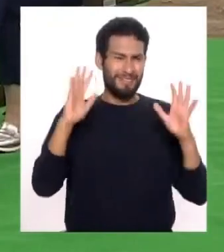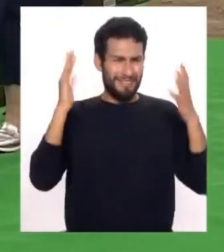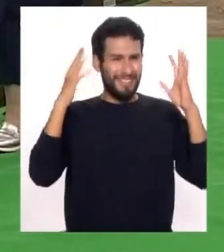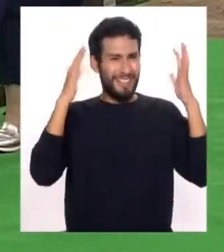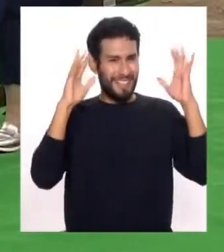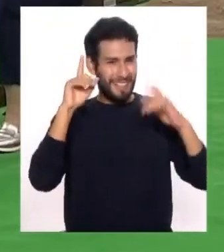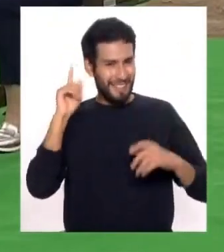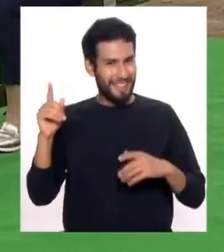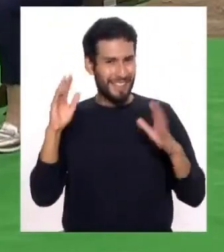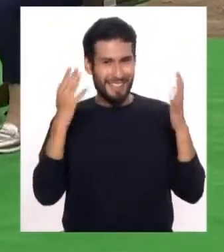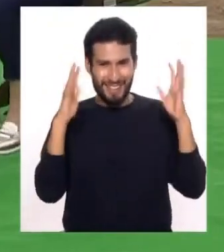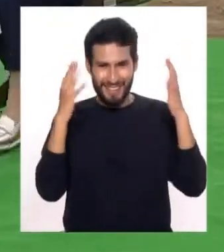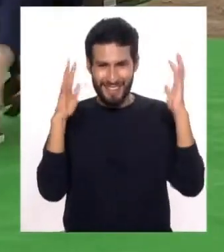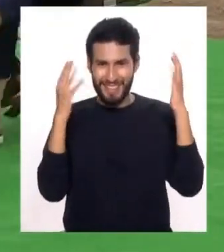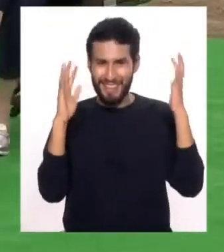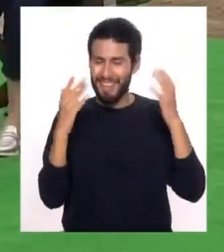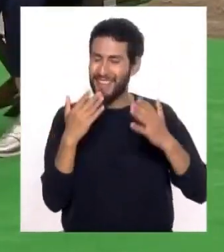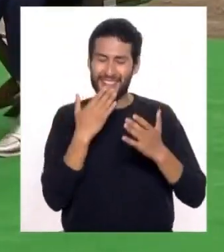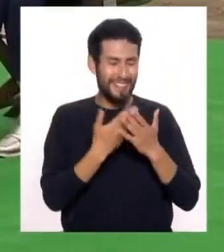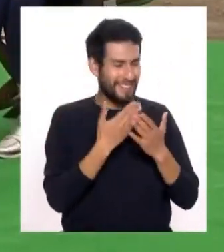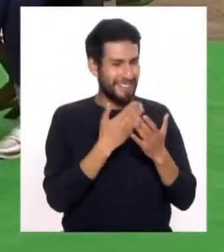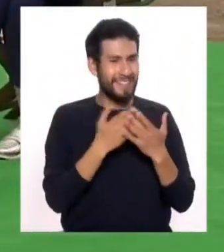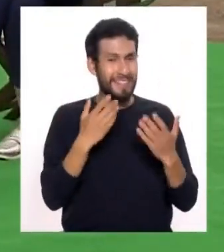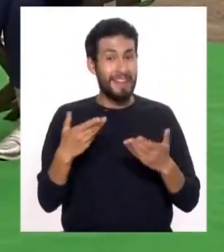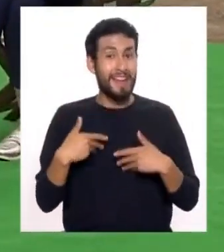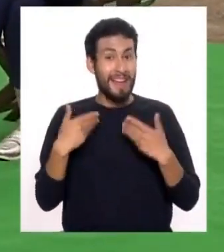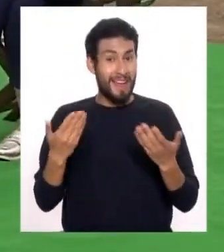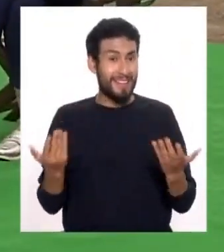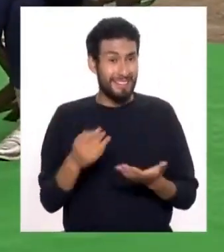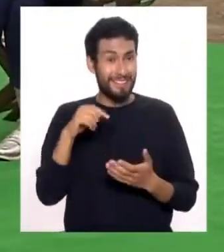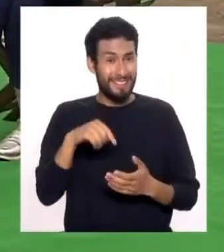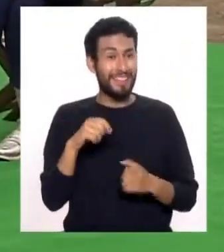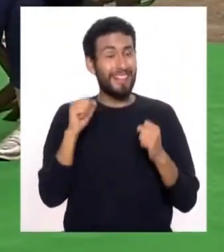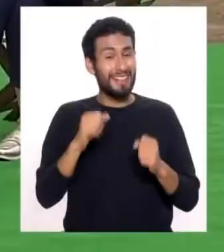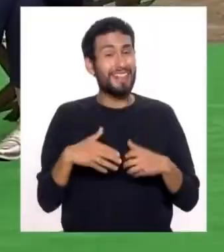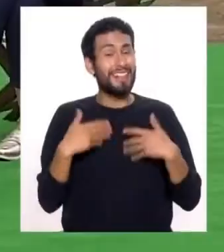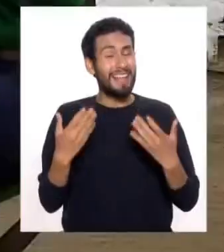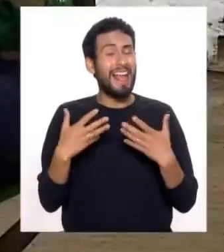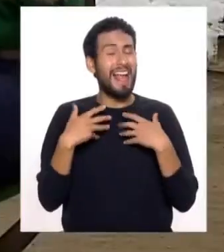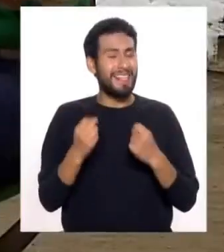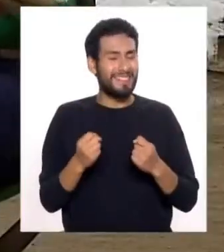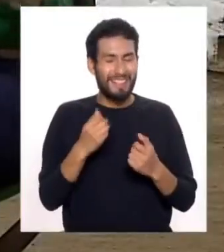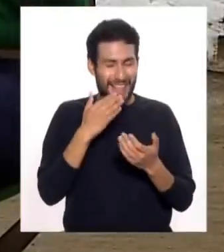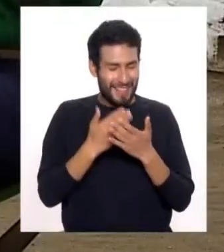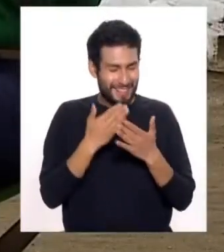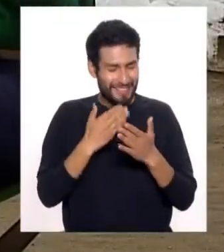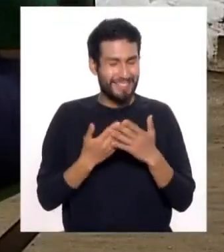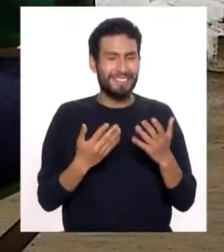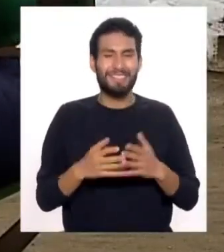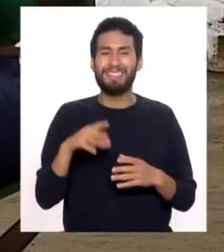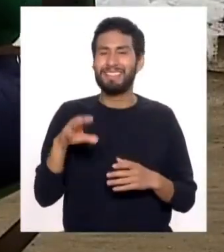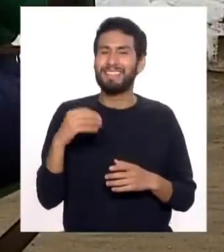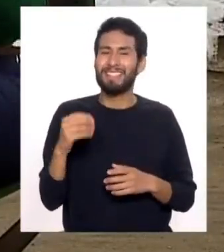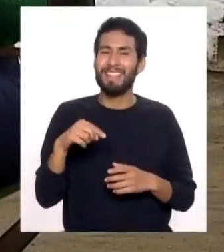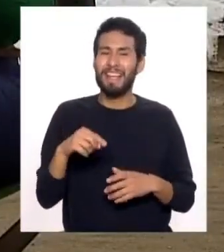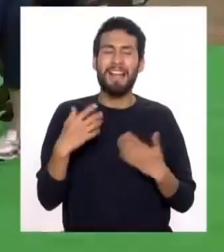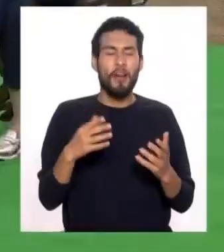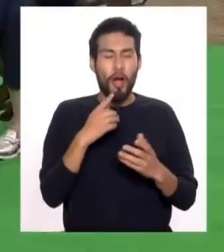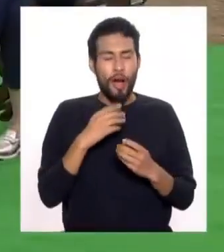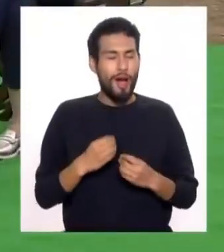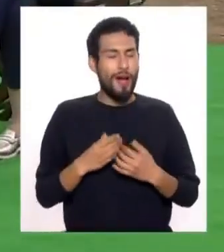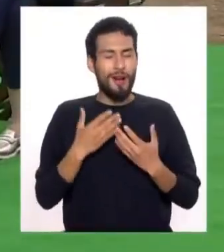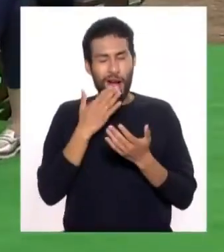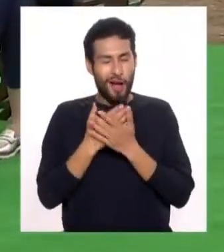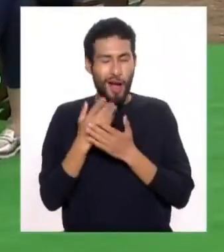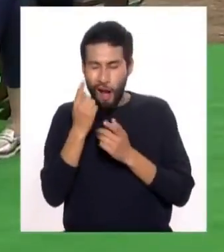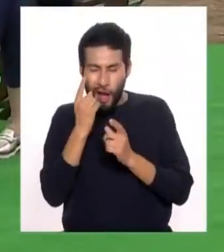todos ellos. Por favor. De verdad, gracias. Por permitirnos estar con nosotros y llevarle salud, así que muchísimas gracias, porque hemos entrado en calor con todos